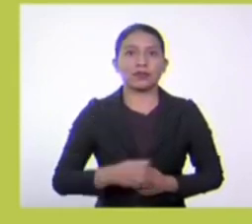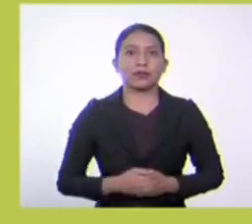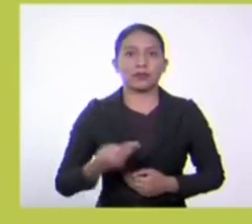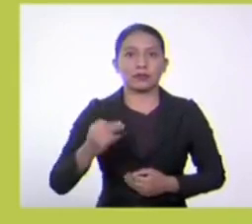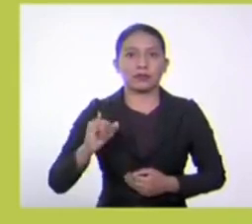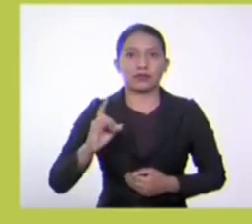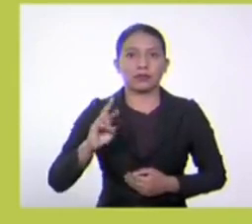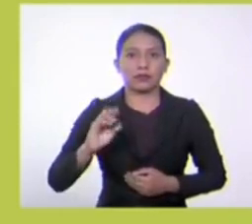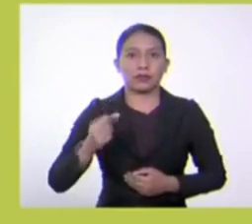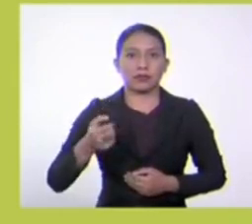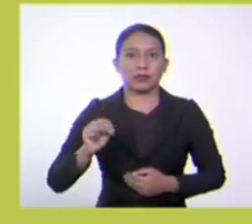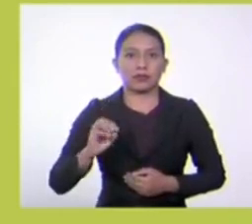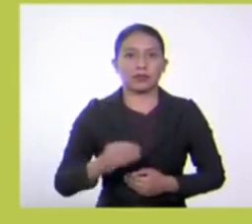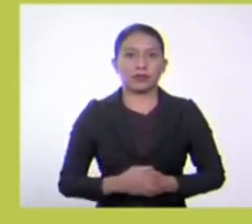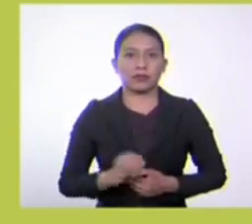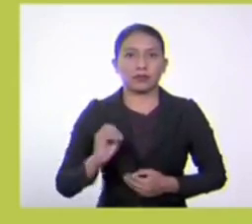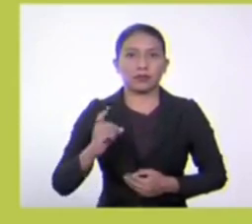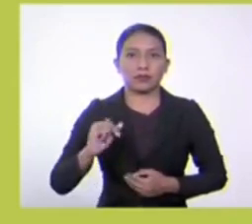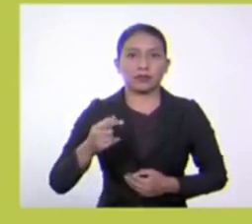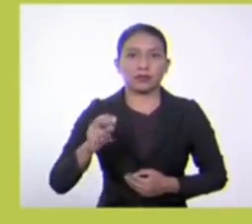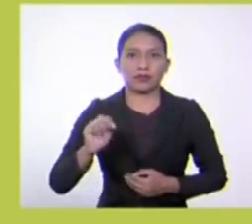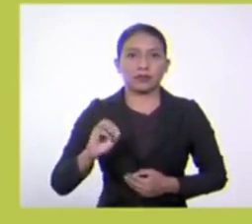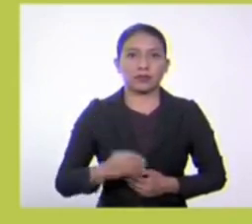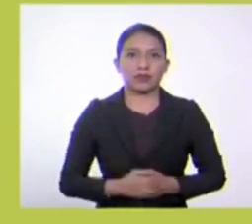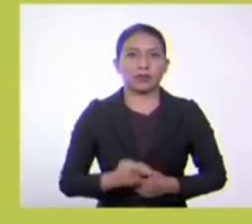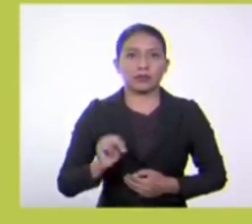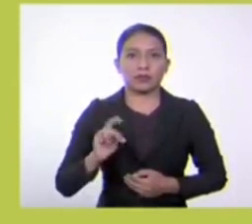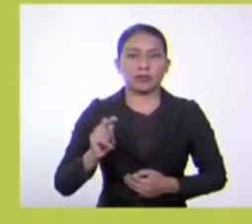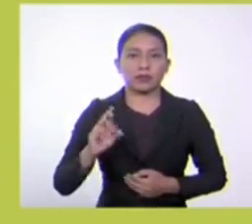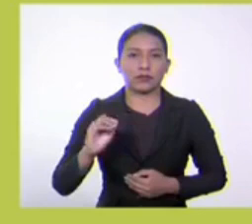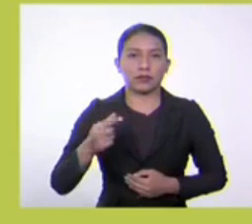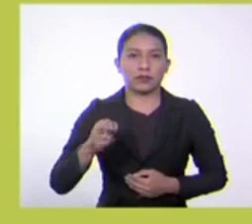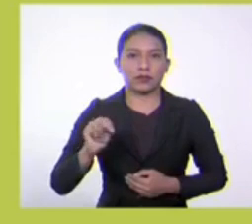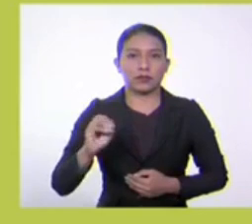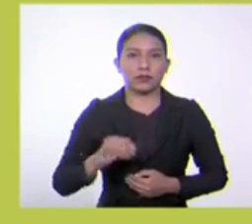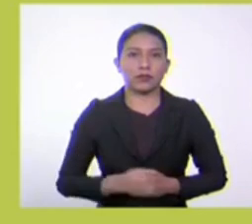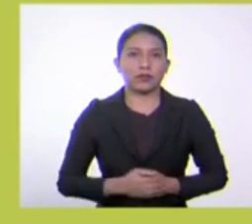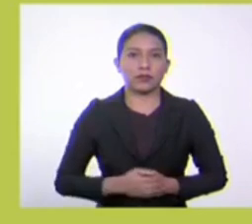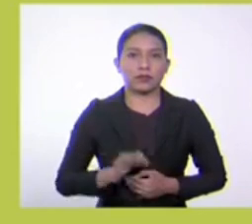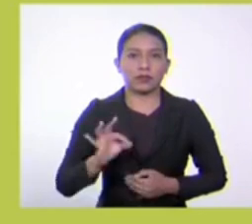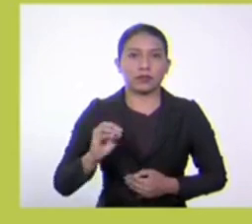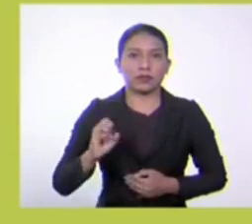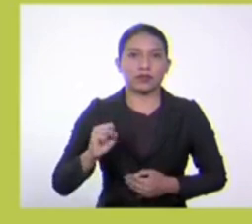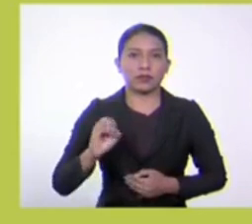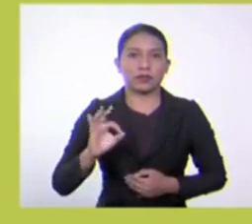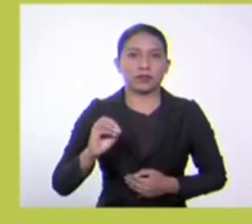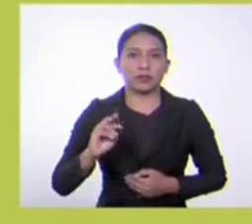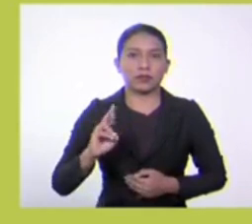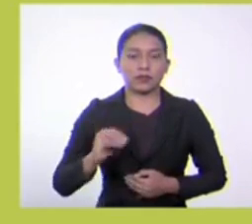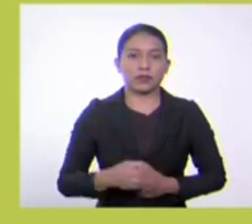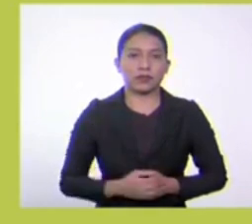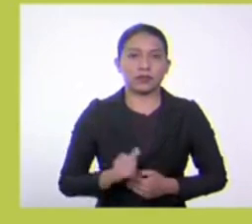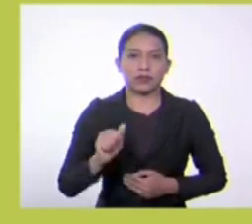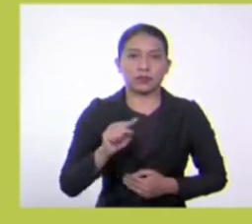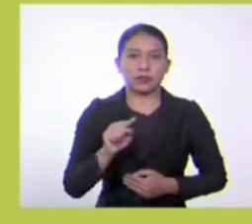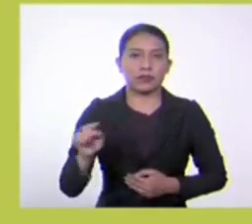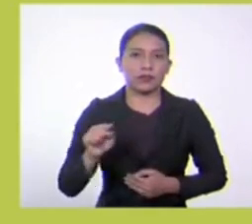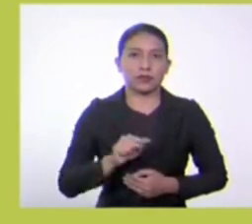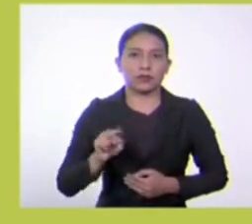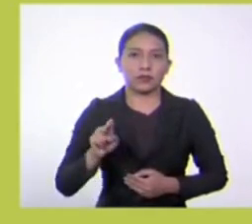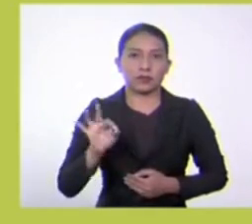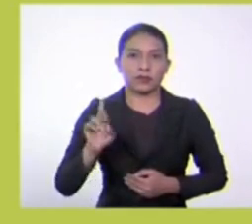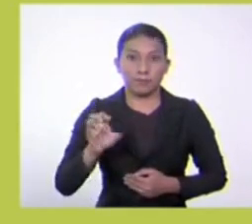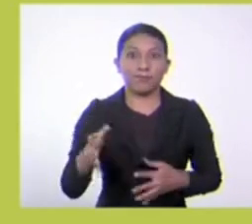el oxígeno, el nitrógeno, el fósforo y el azufre, junto con el agua también, constituyen